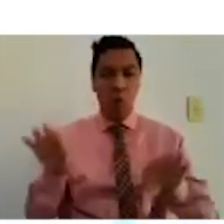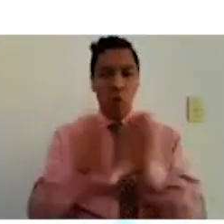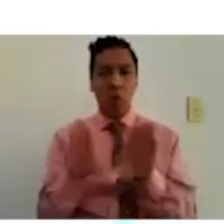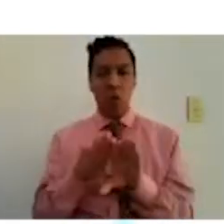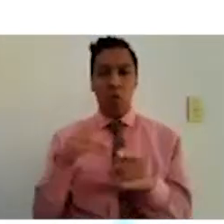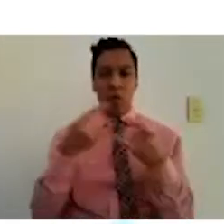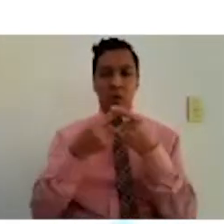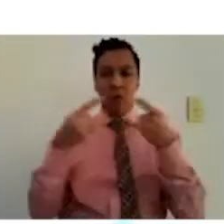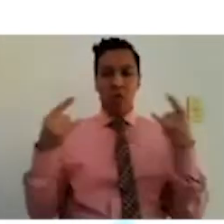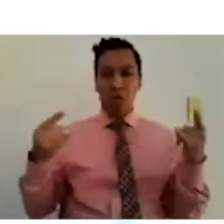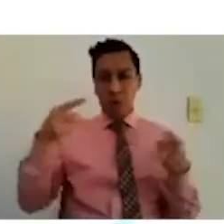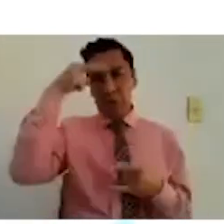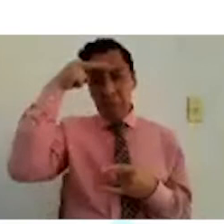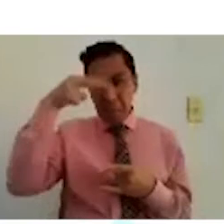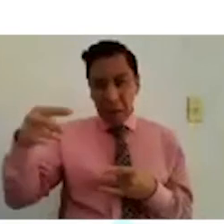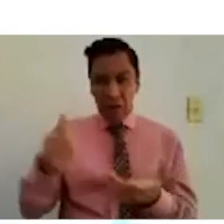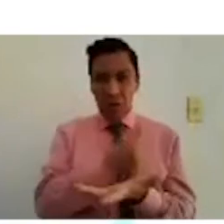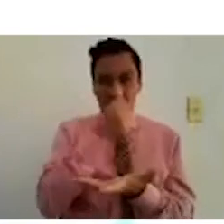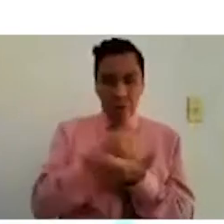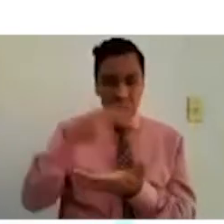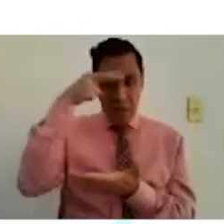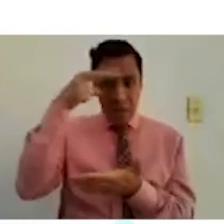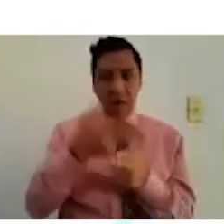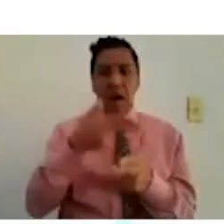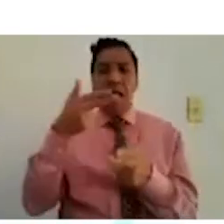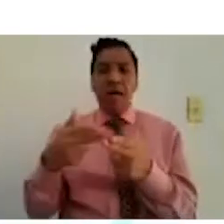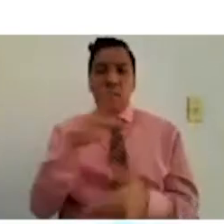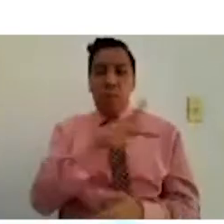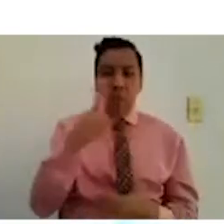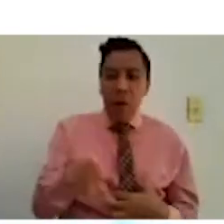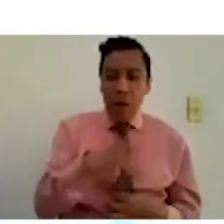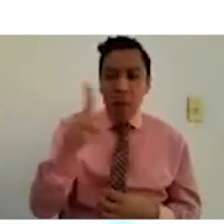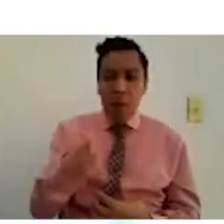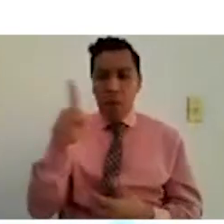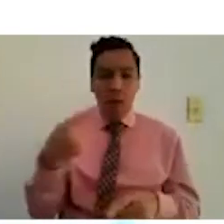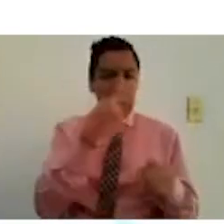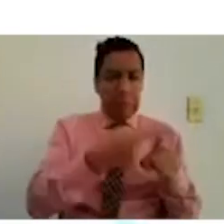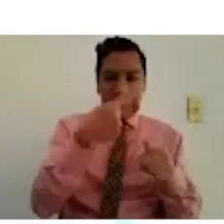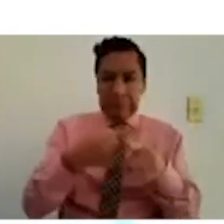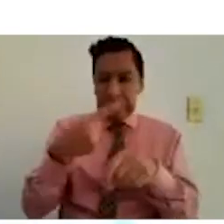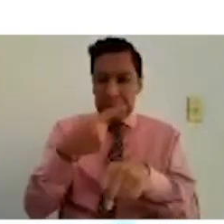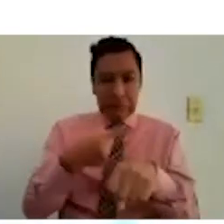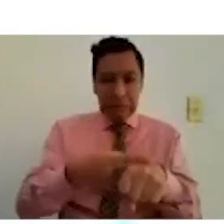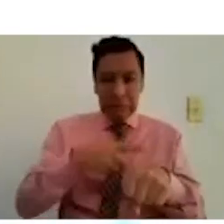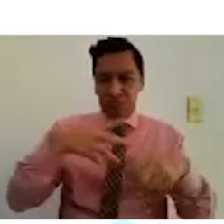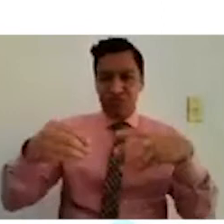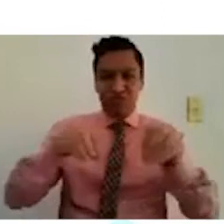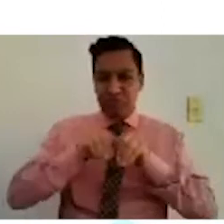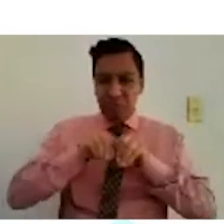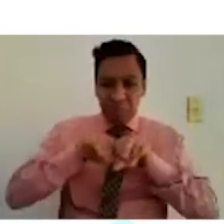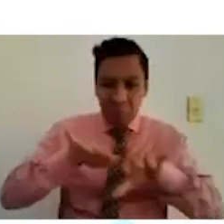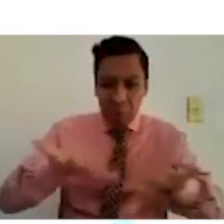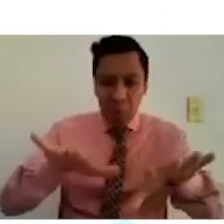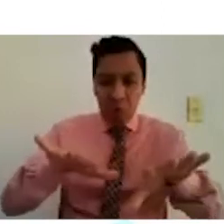su peregrinaje, desde la Ciudad de México hasta la vida pueblerina llena de peste y supersticiones. Me parece que esta situación